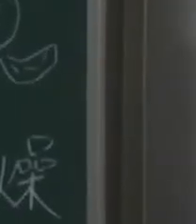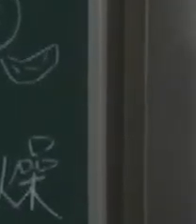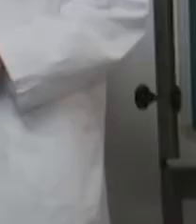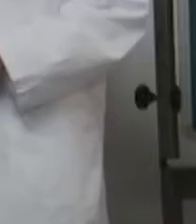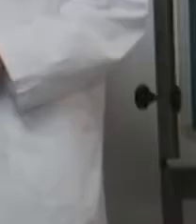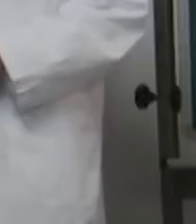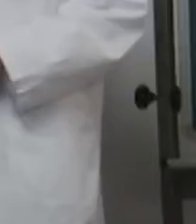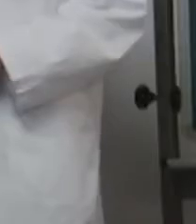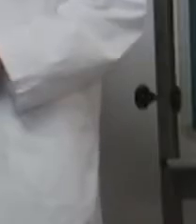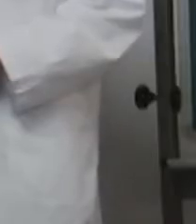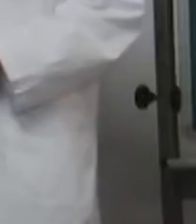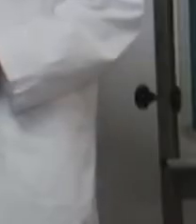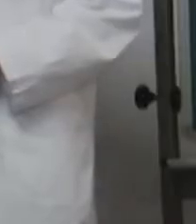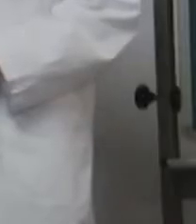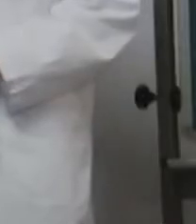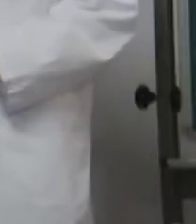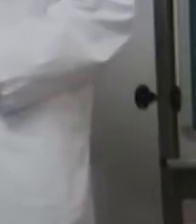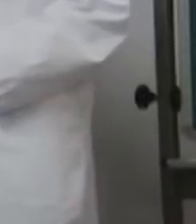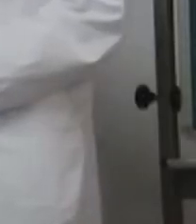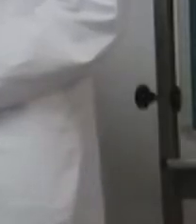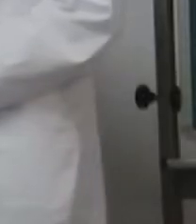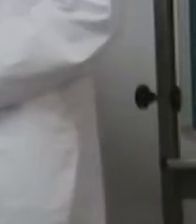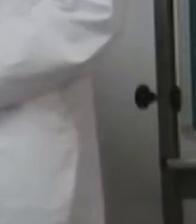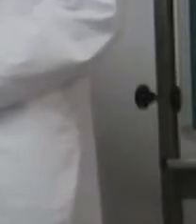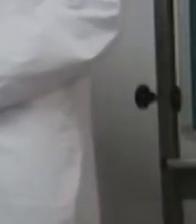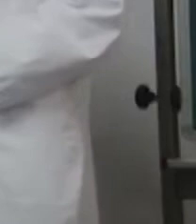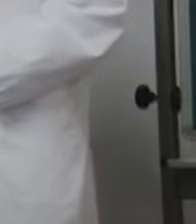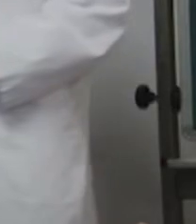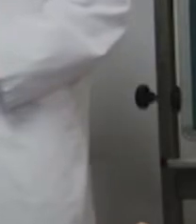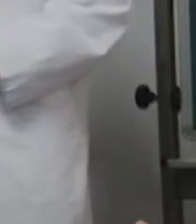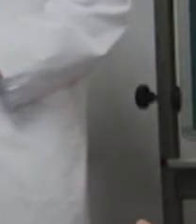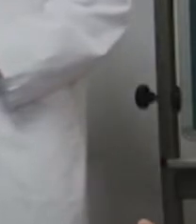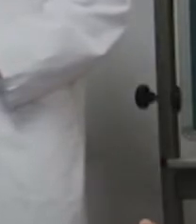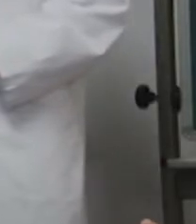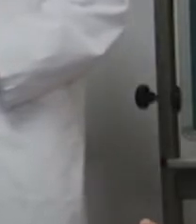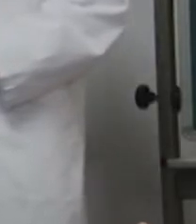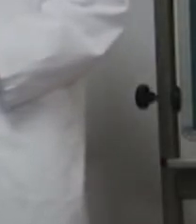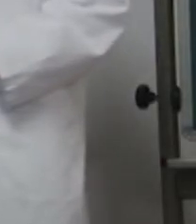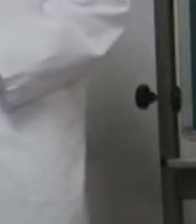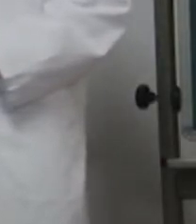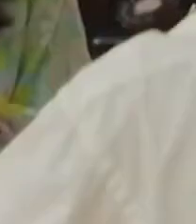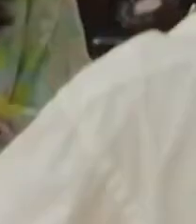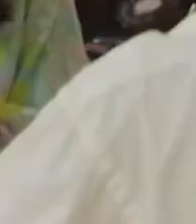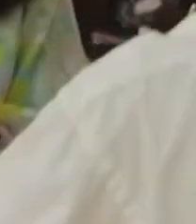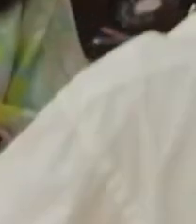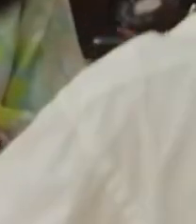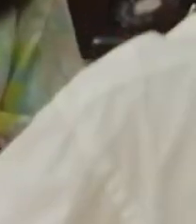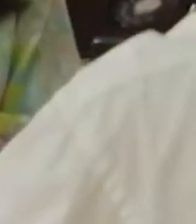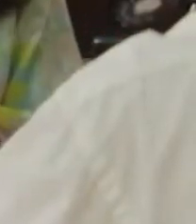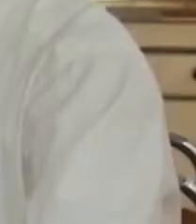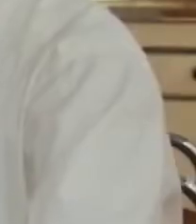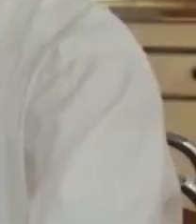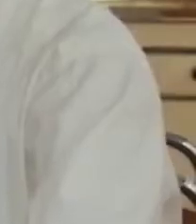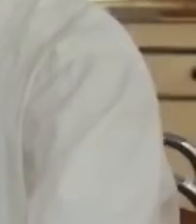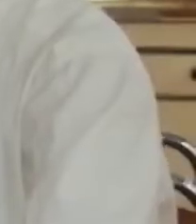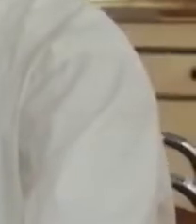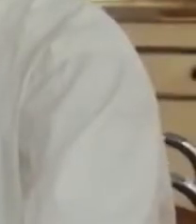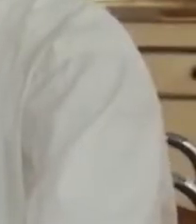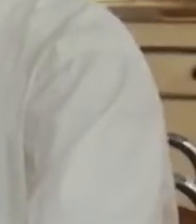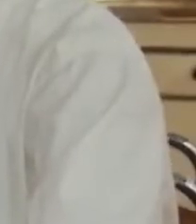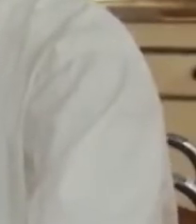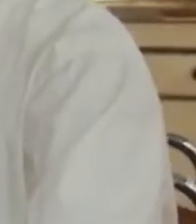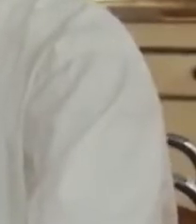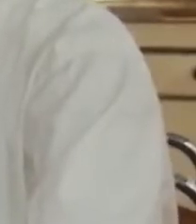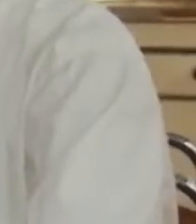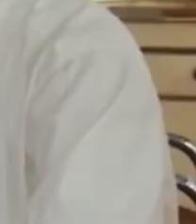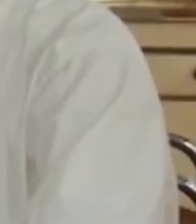¿Liofilización? Entonces podríamos usar esa tecnología. Y probar con varios ingredientes diferentes. La sopa está deliciosa. ¡Qué